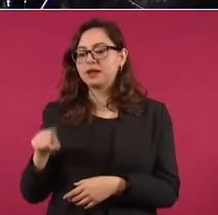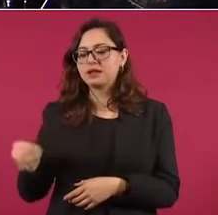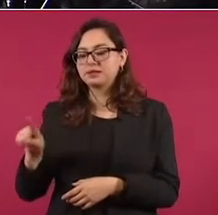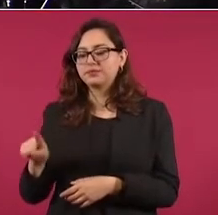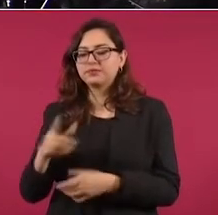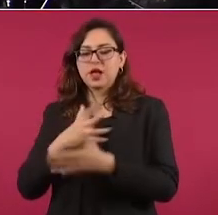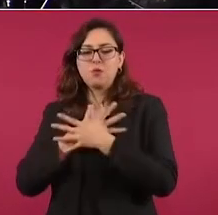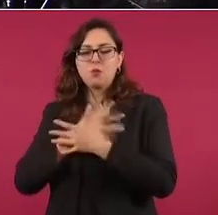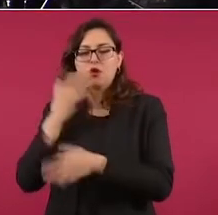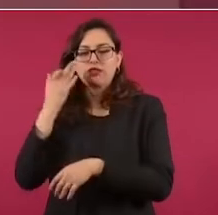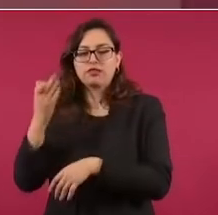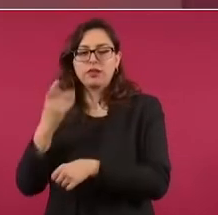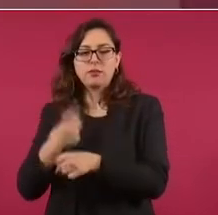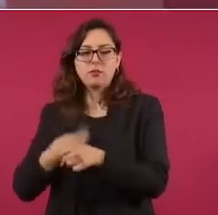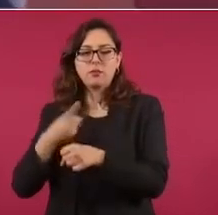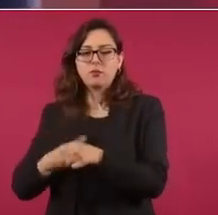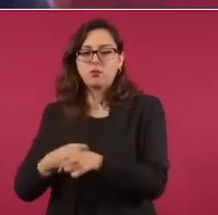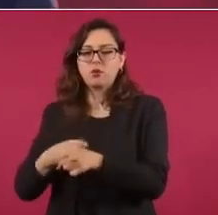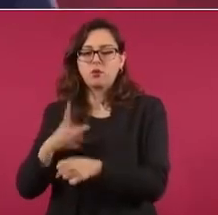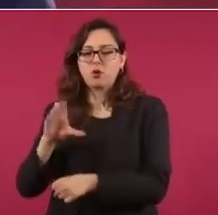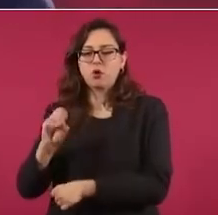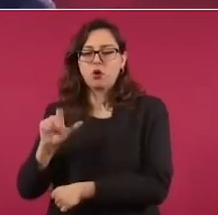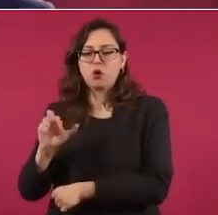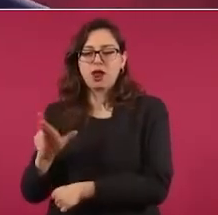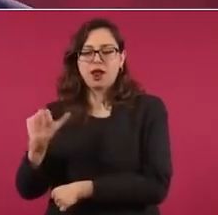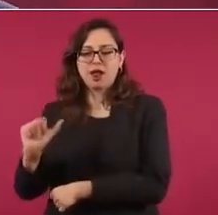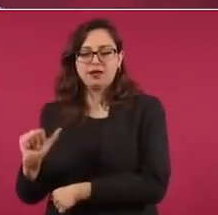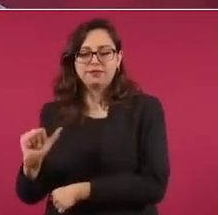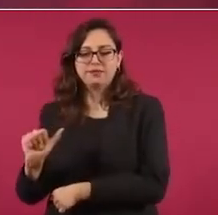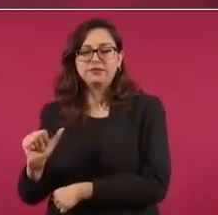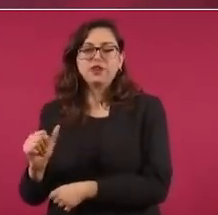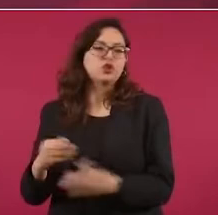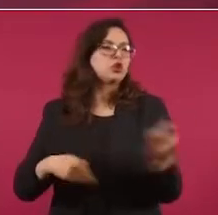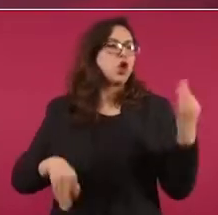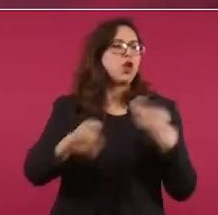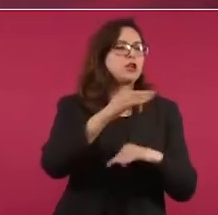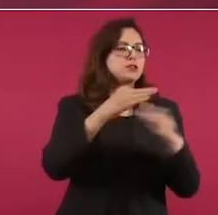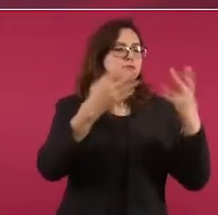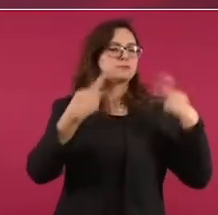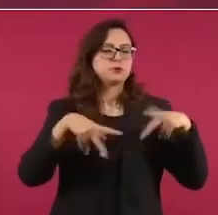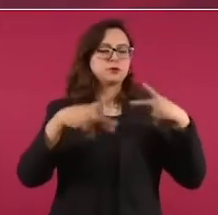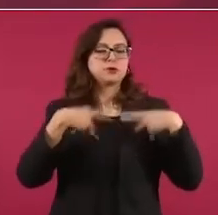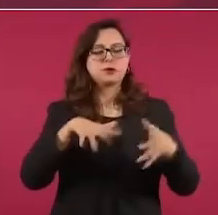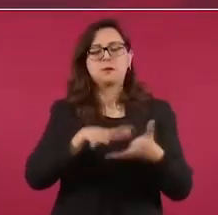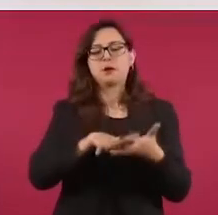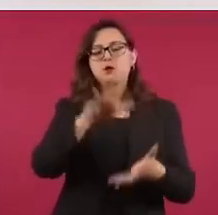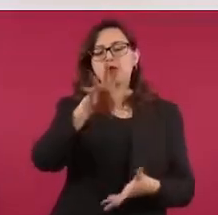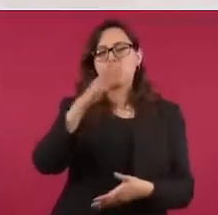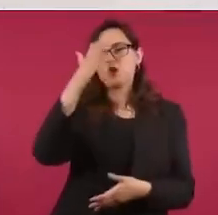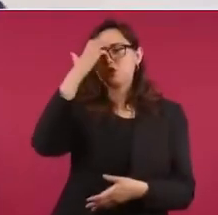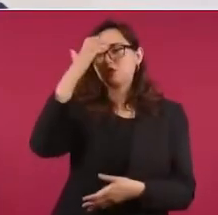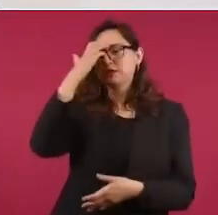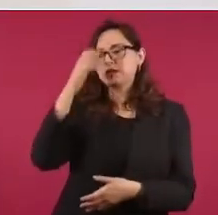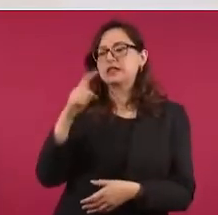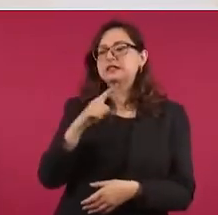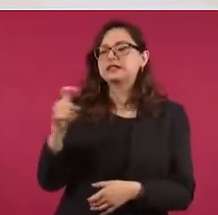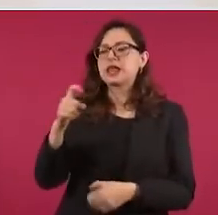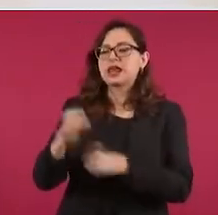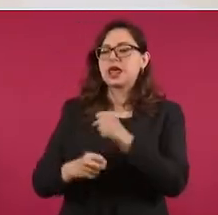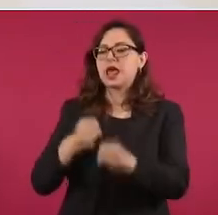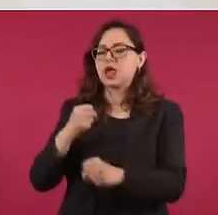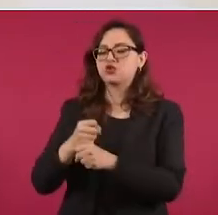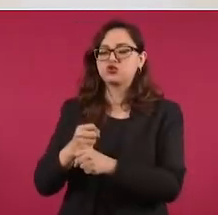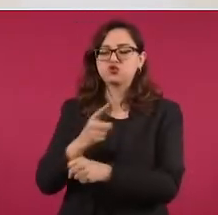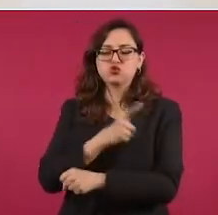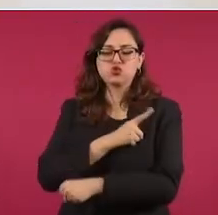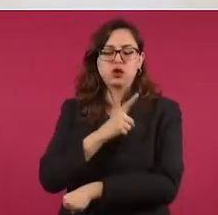soledad. Pero una vez le dije al Gabo, estábamos platicando, le digo, ¿quieres que te diga cuál